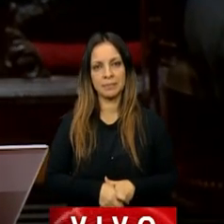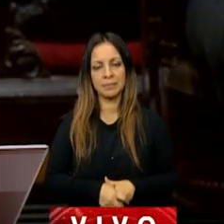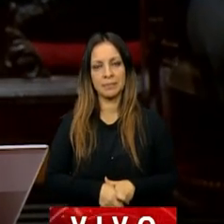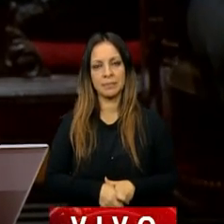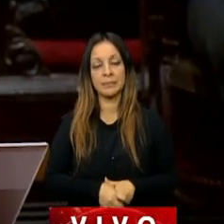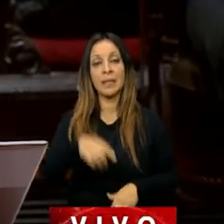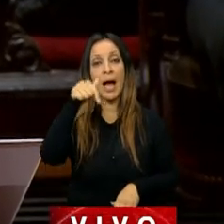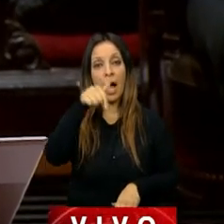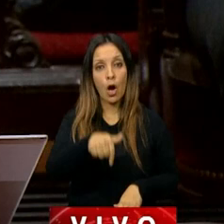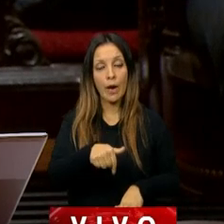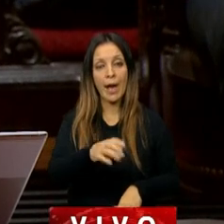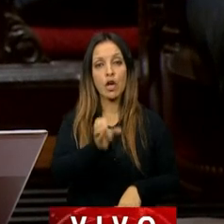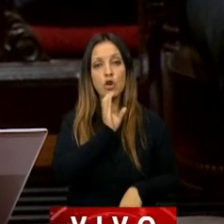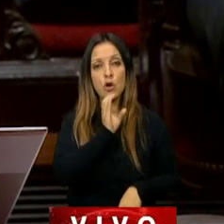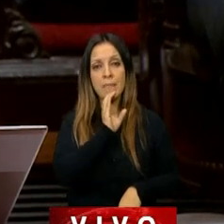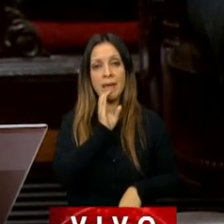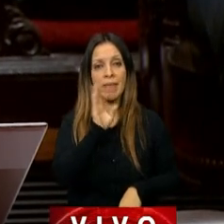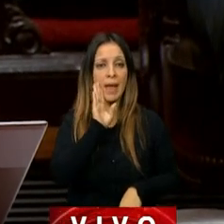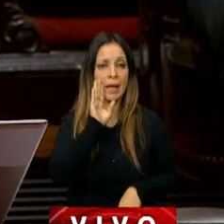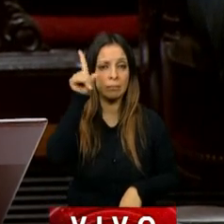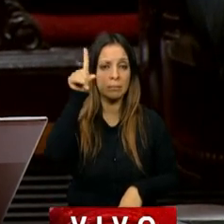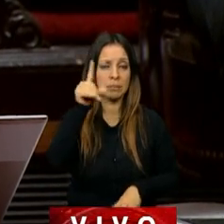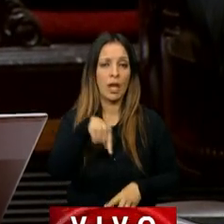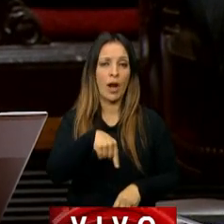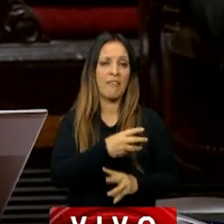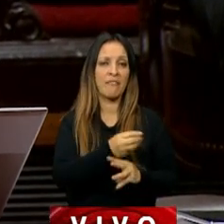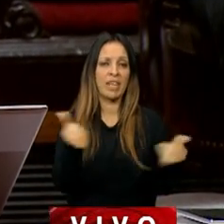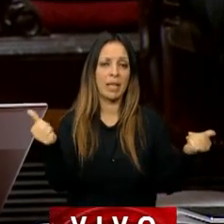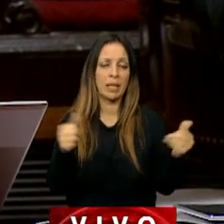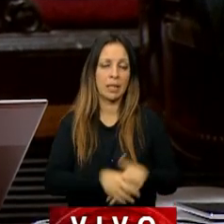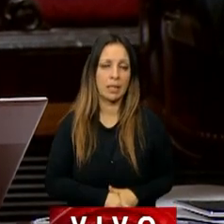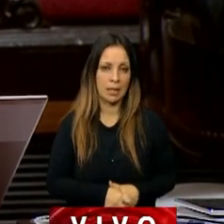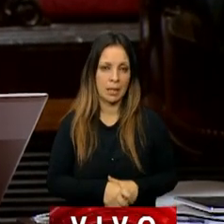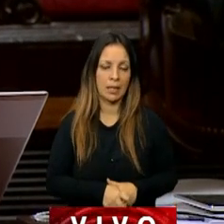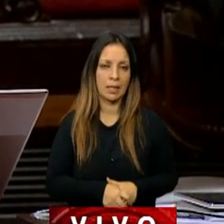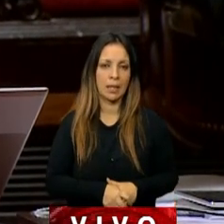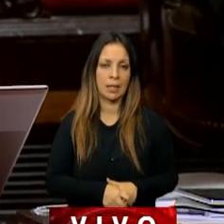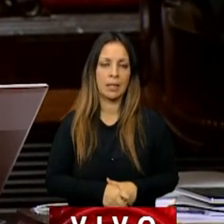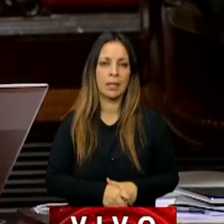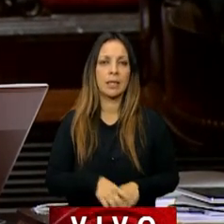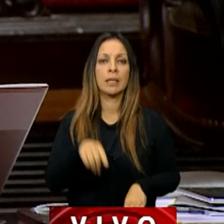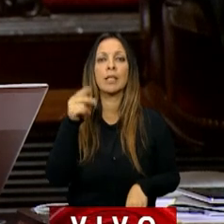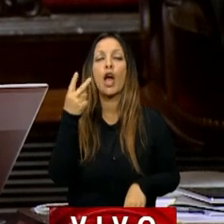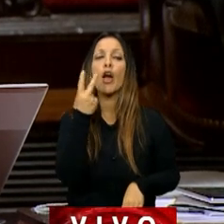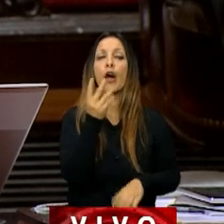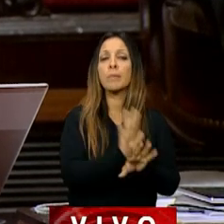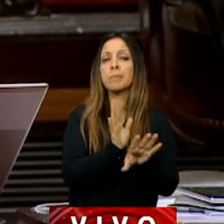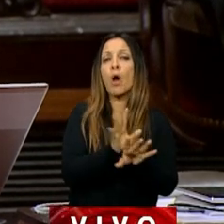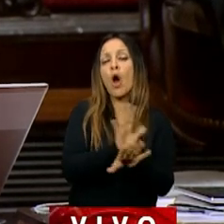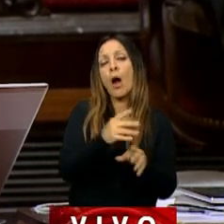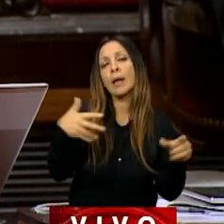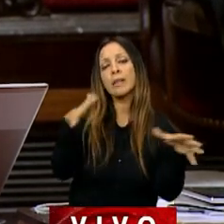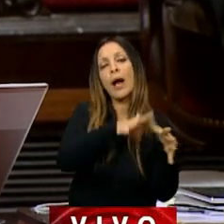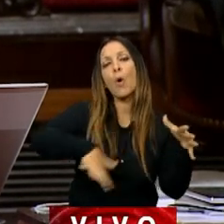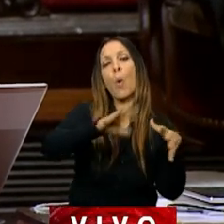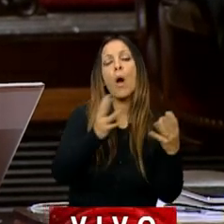Es el fin de una comedia americana. Un jardín, dos que se aman,